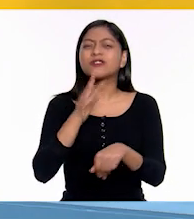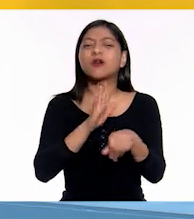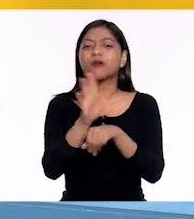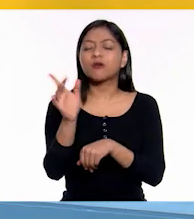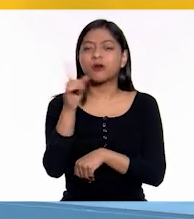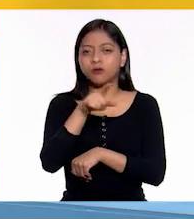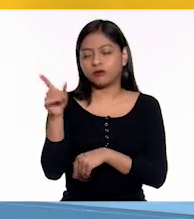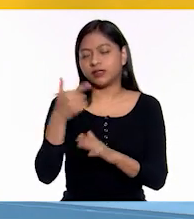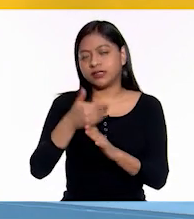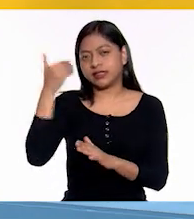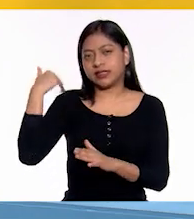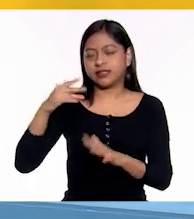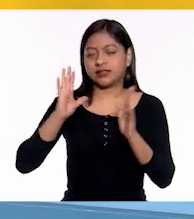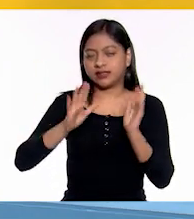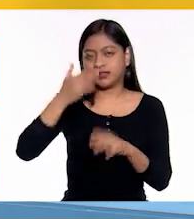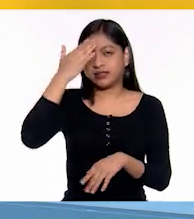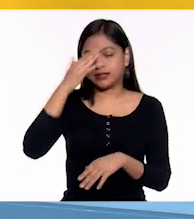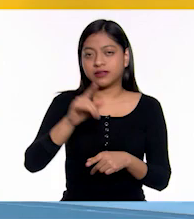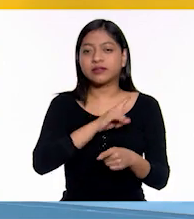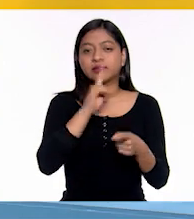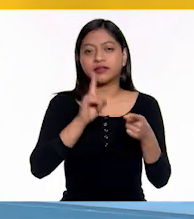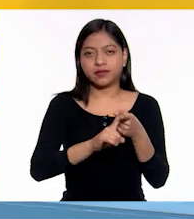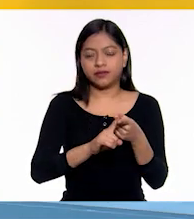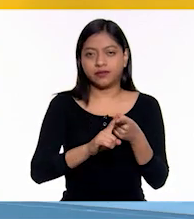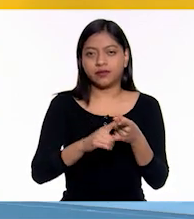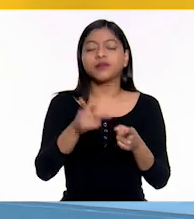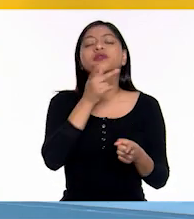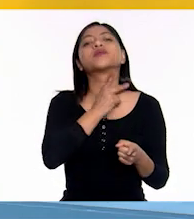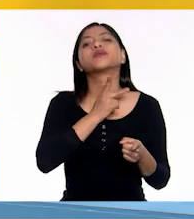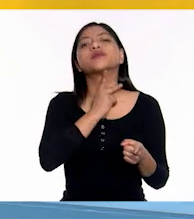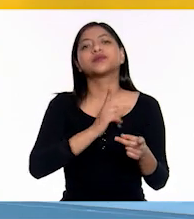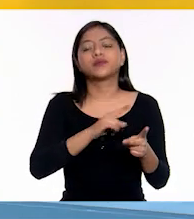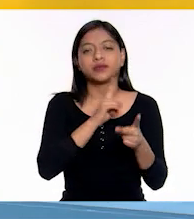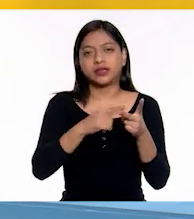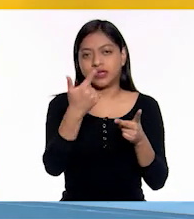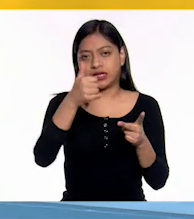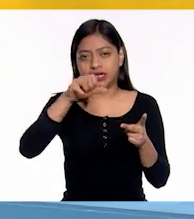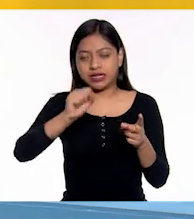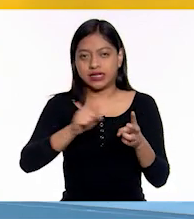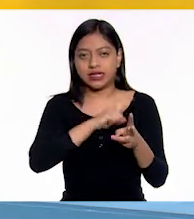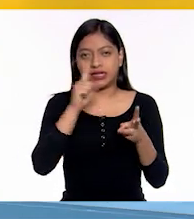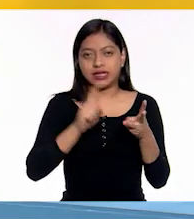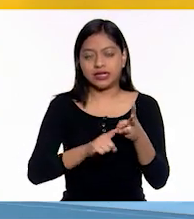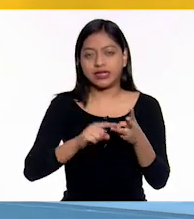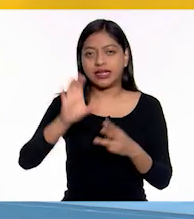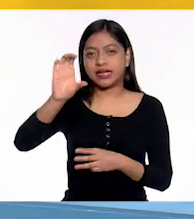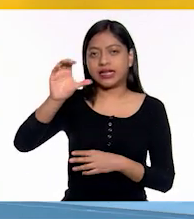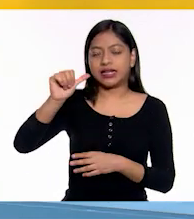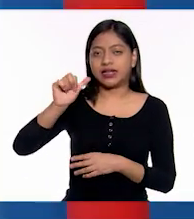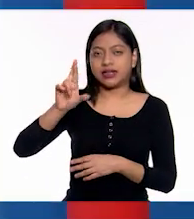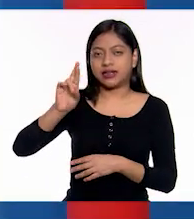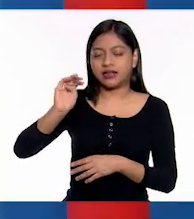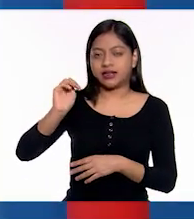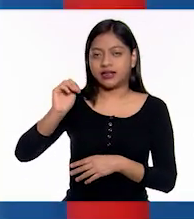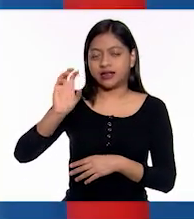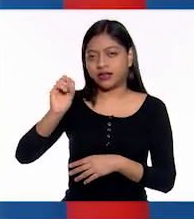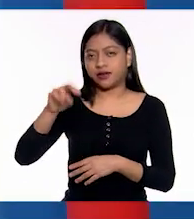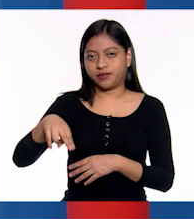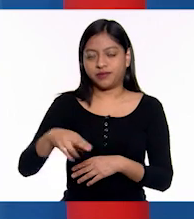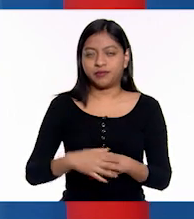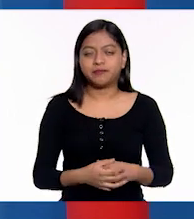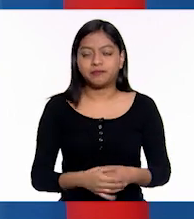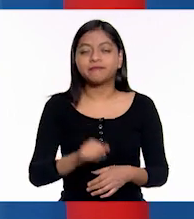repetidas ocasiones hemos mencionado que son el petróleo, el gas y el carbón.